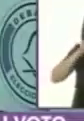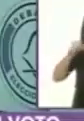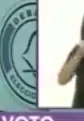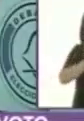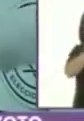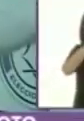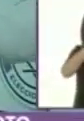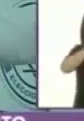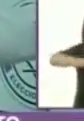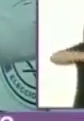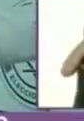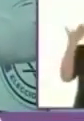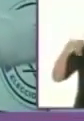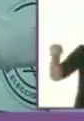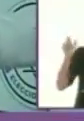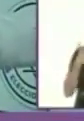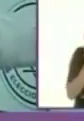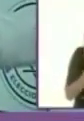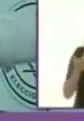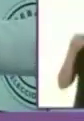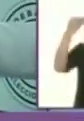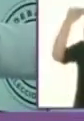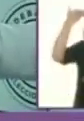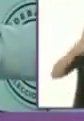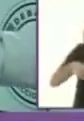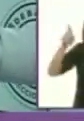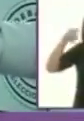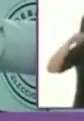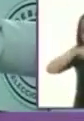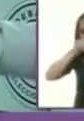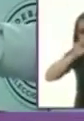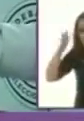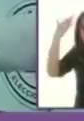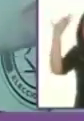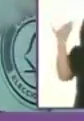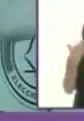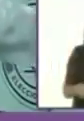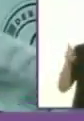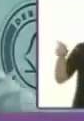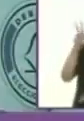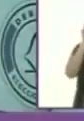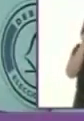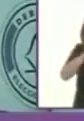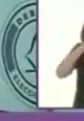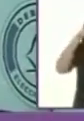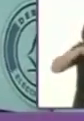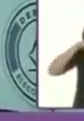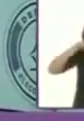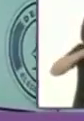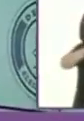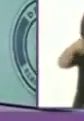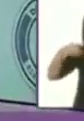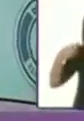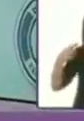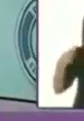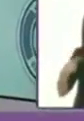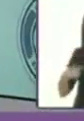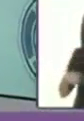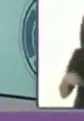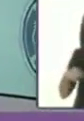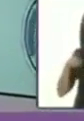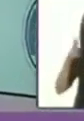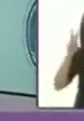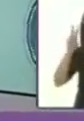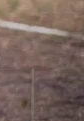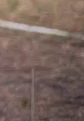ahora a lo que fue ya y lo que es ya la recta final de las campañas en la Ciudad de México. Por fin llegan a la